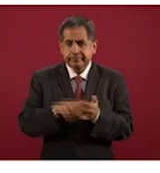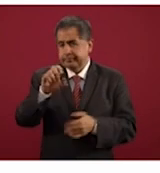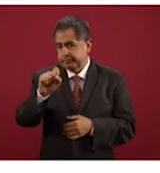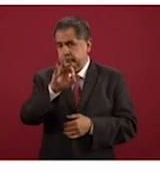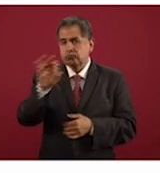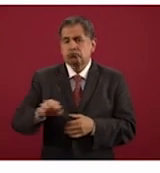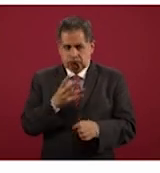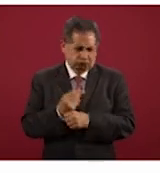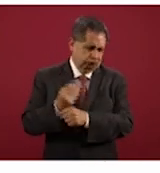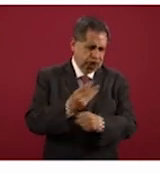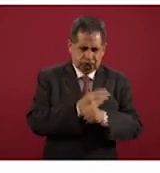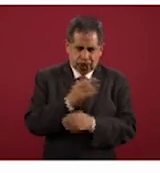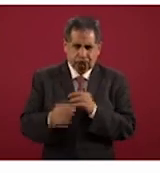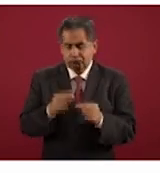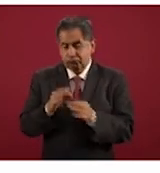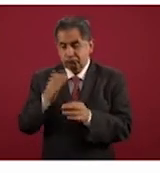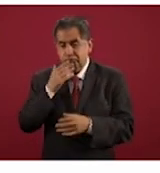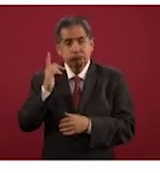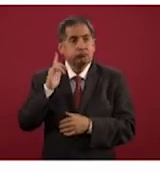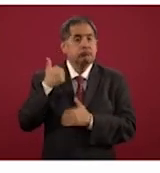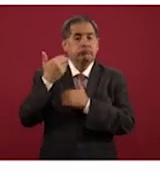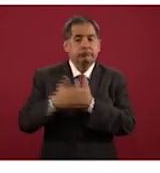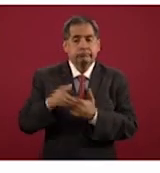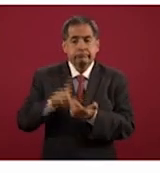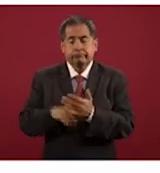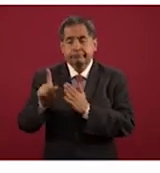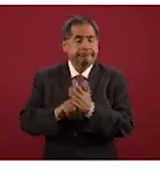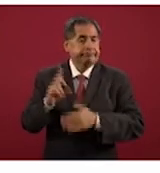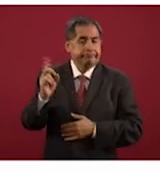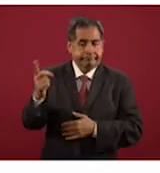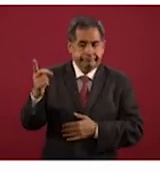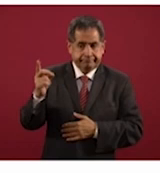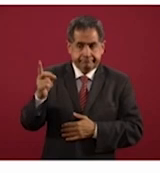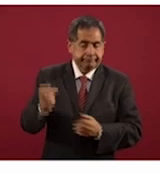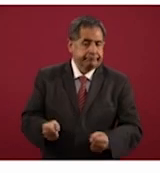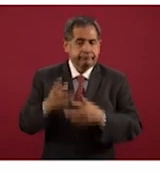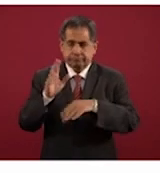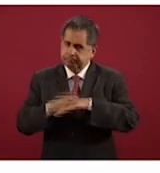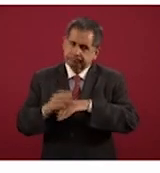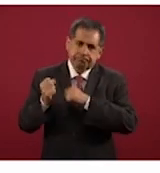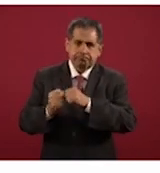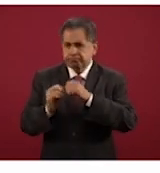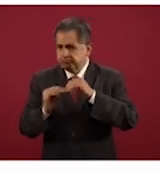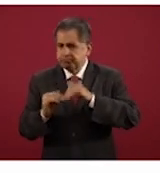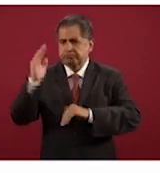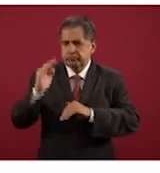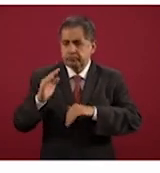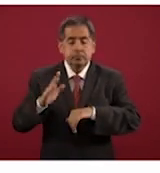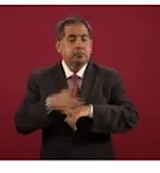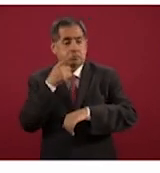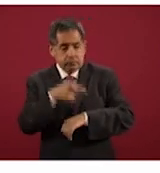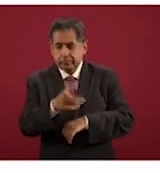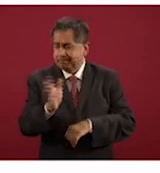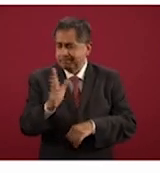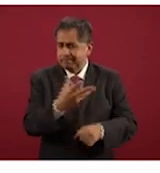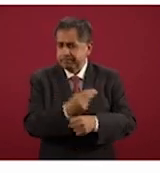rehabilitación y esperamos cerrar el mes de diciembre con un incremento fuerte porque ya varias se están terminando